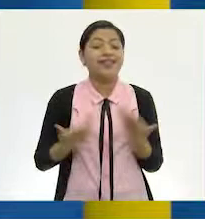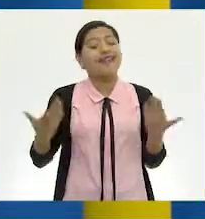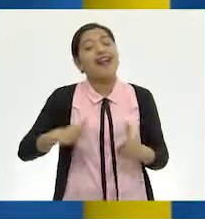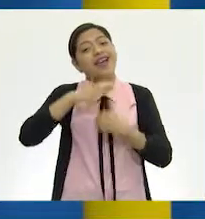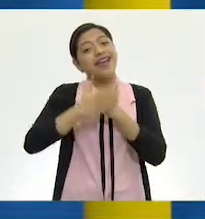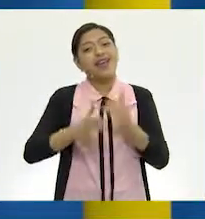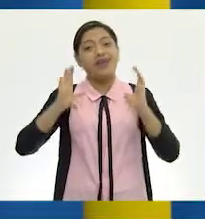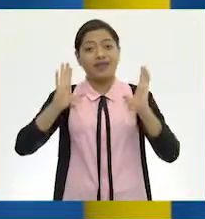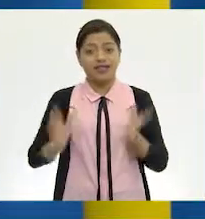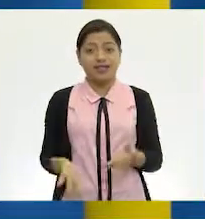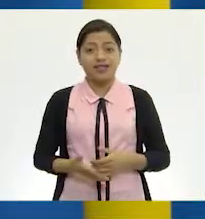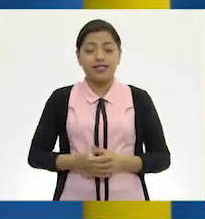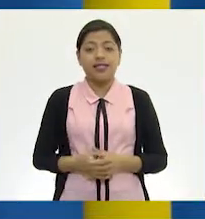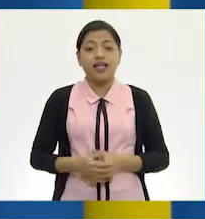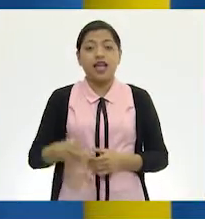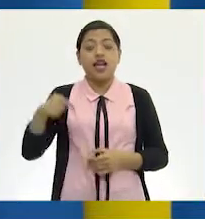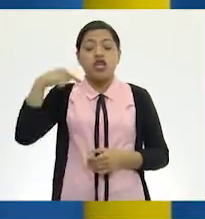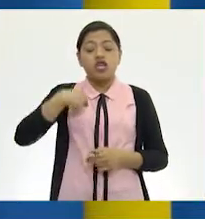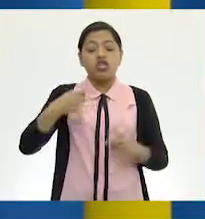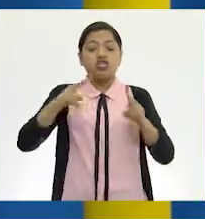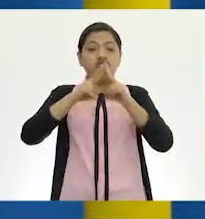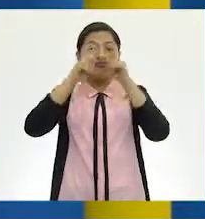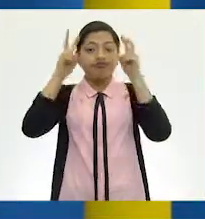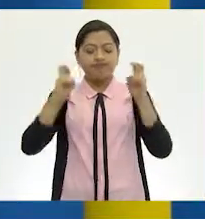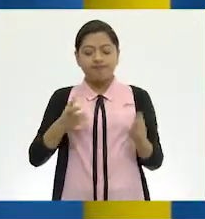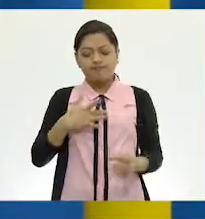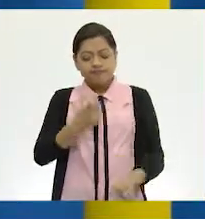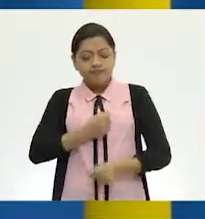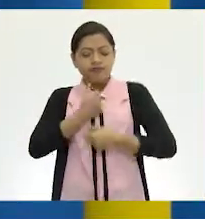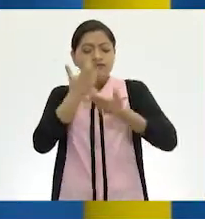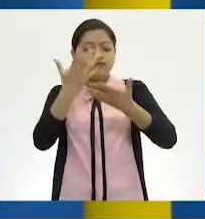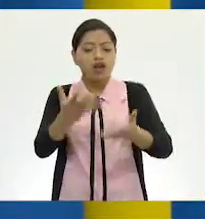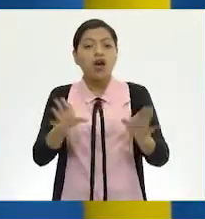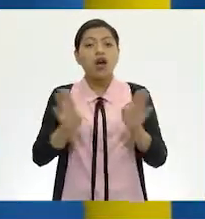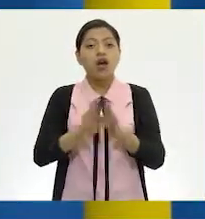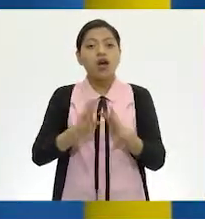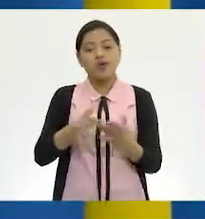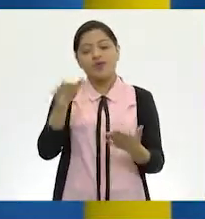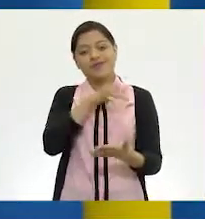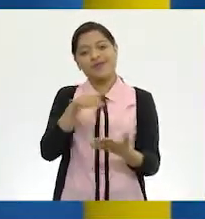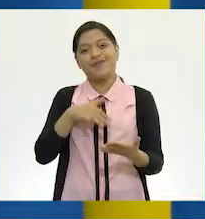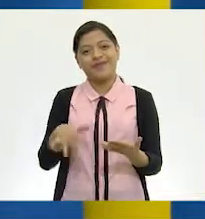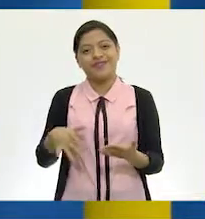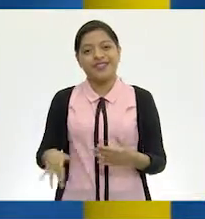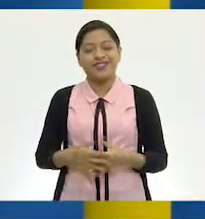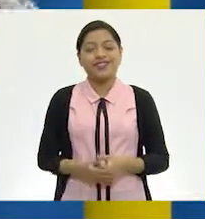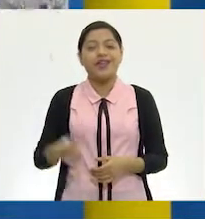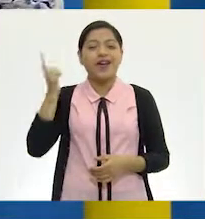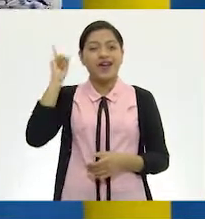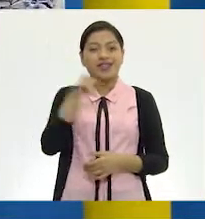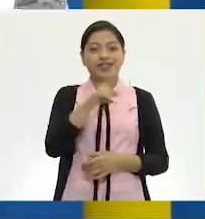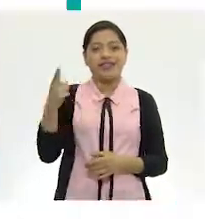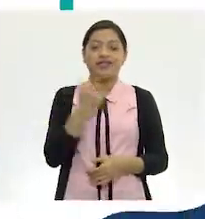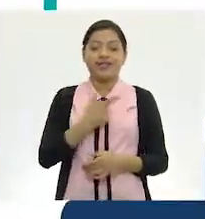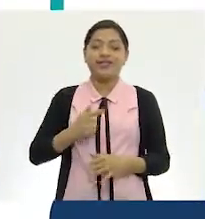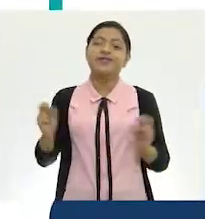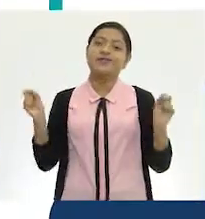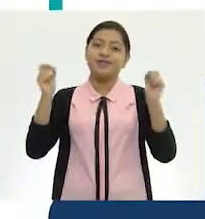Hemos terminado con Yo Dramatizo Leyendo y espero que lo hayan disfrutado tanto como la maestra Elvira y yo. Hasta la